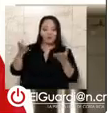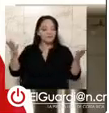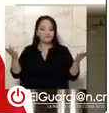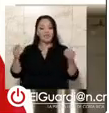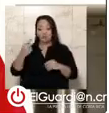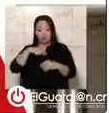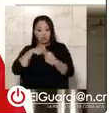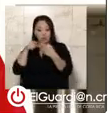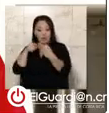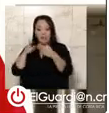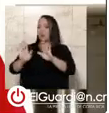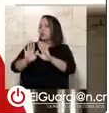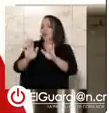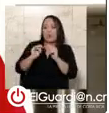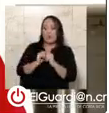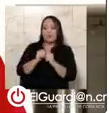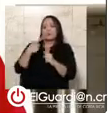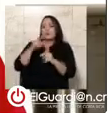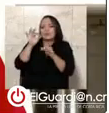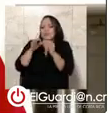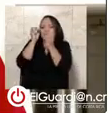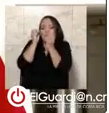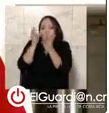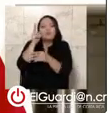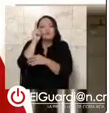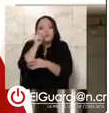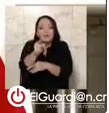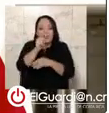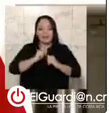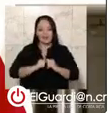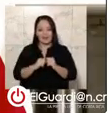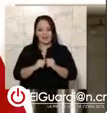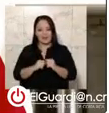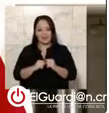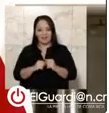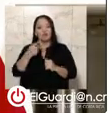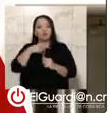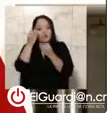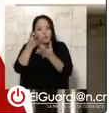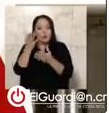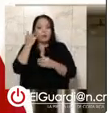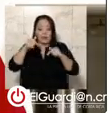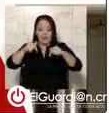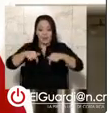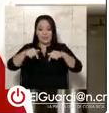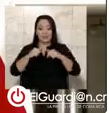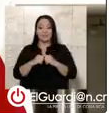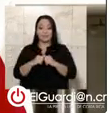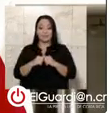nuestra obligación es informarle a usted, porque pareciera que esta fuente de información